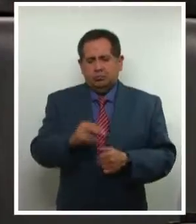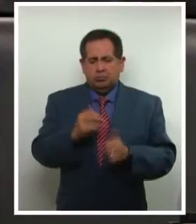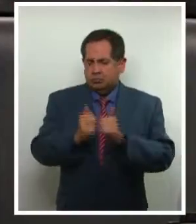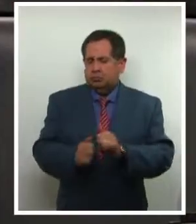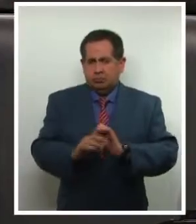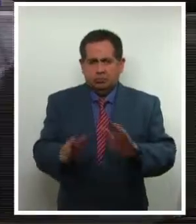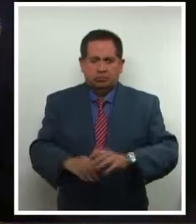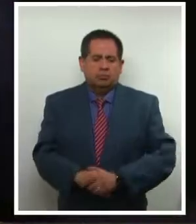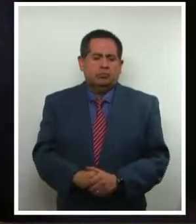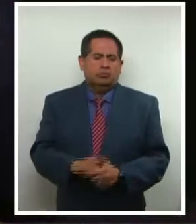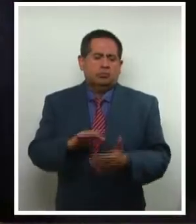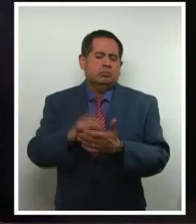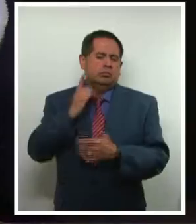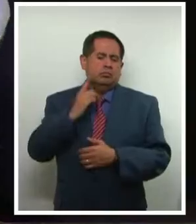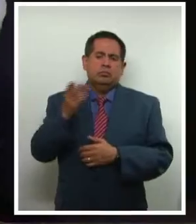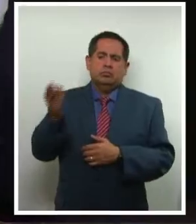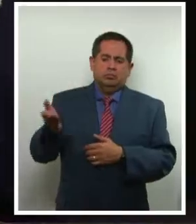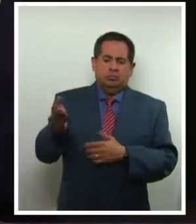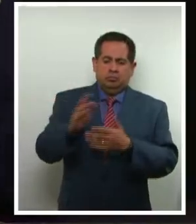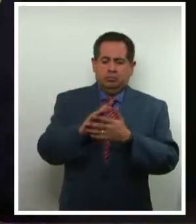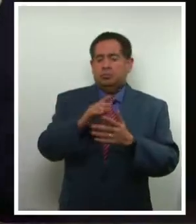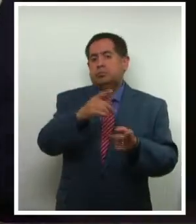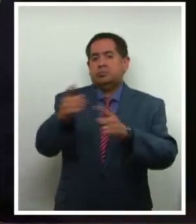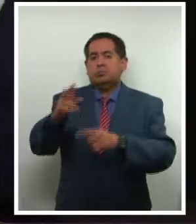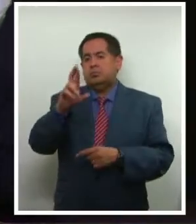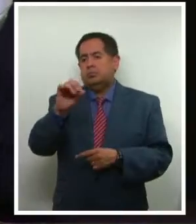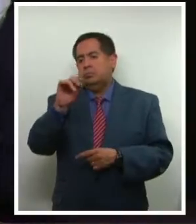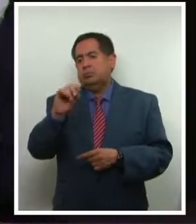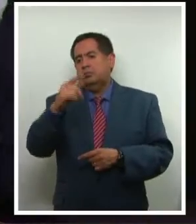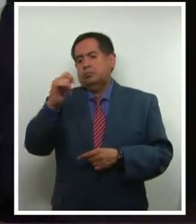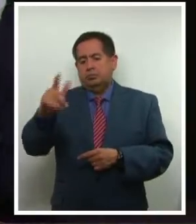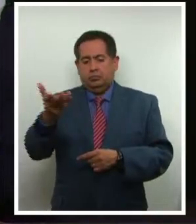pasado. Gracias, diputado Ríos Peter. Diputado Roberto Gil.